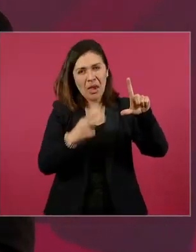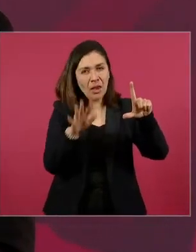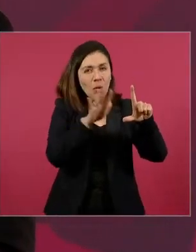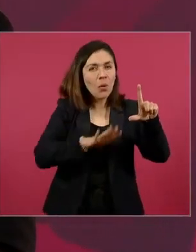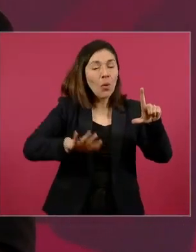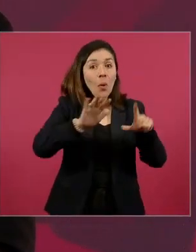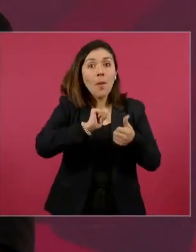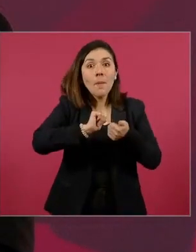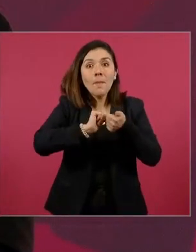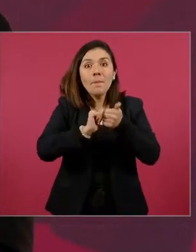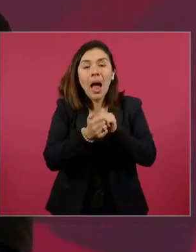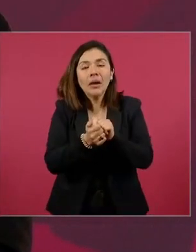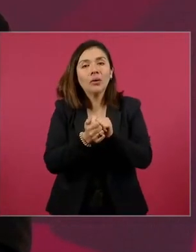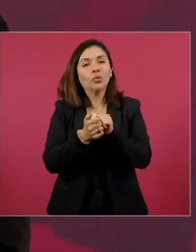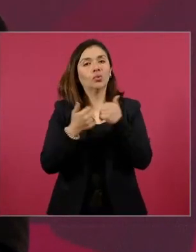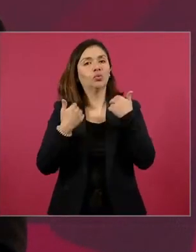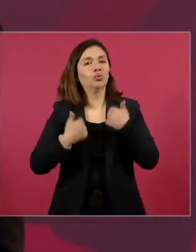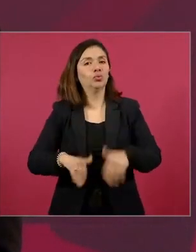El pan.